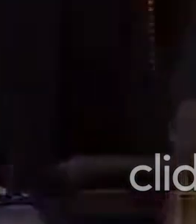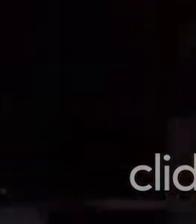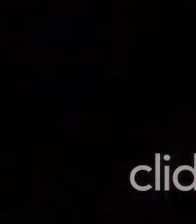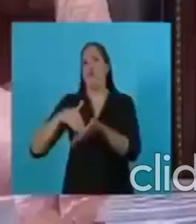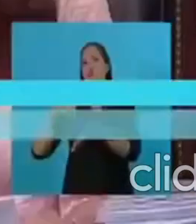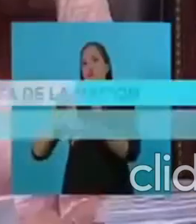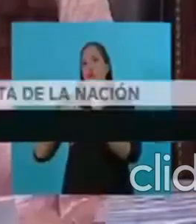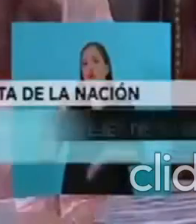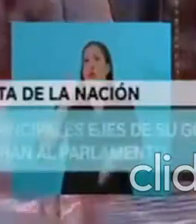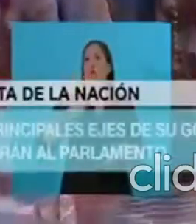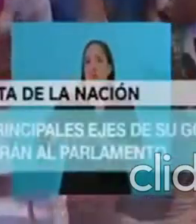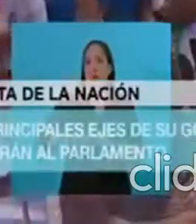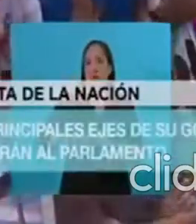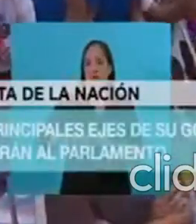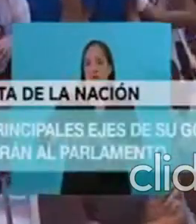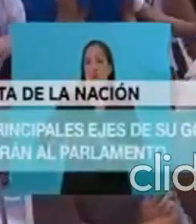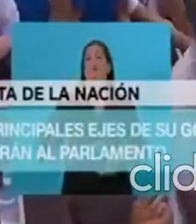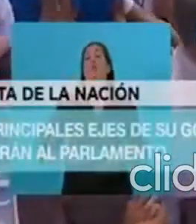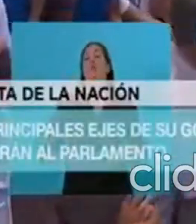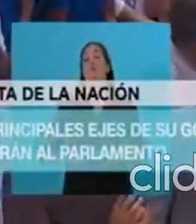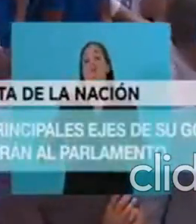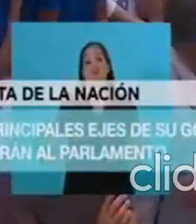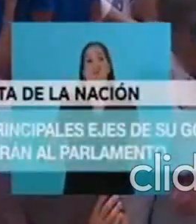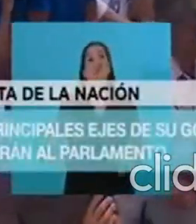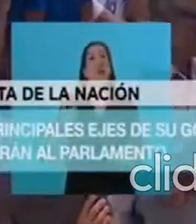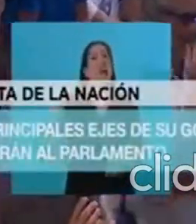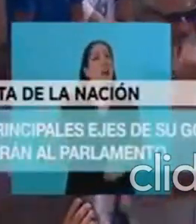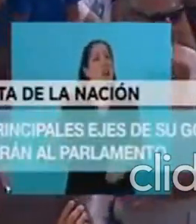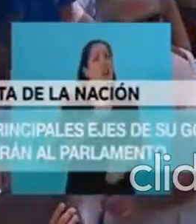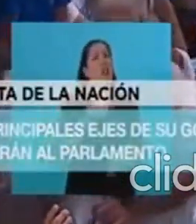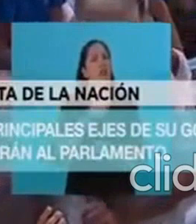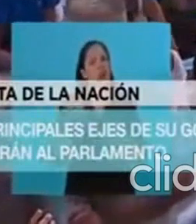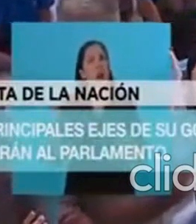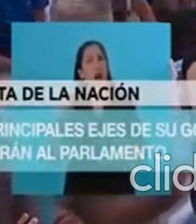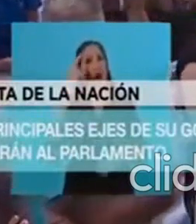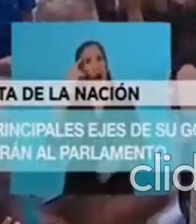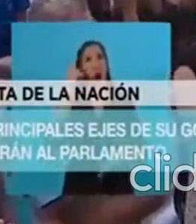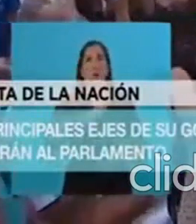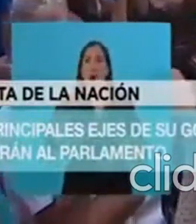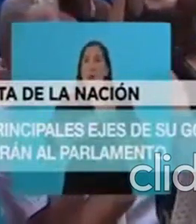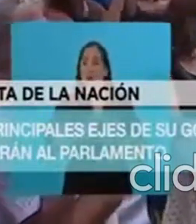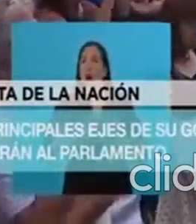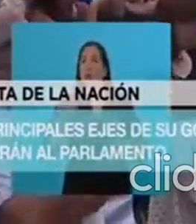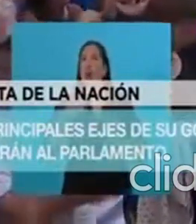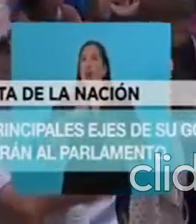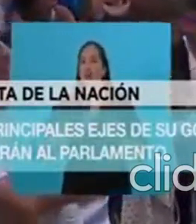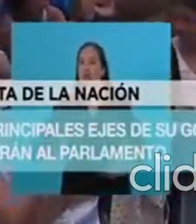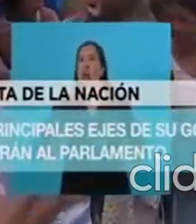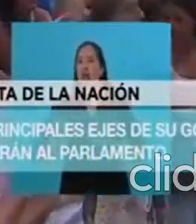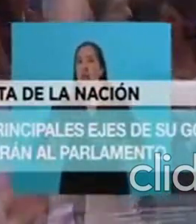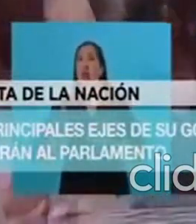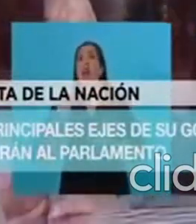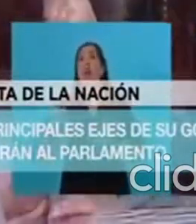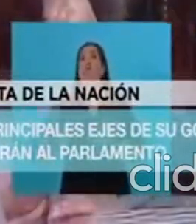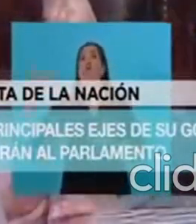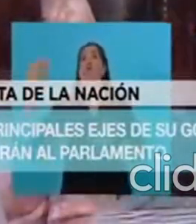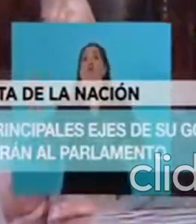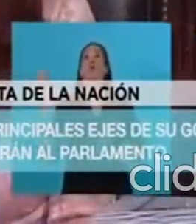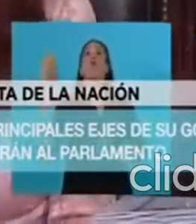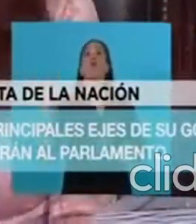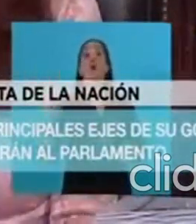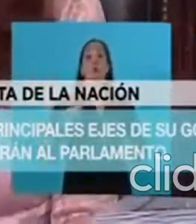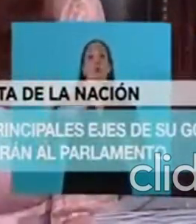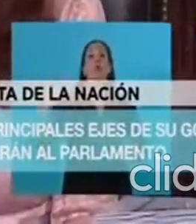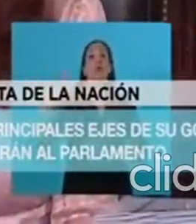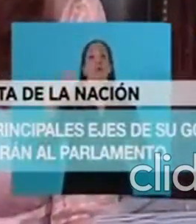inversión. Para tranquilidad de todos los argentinos, digo, y de quien le toque presidir el país a partir